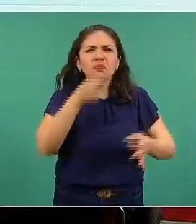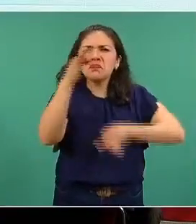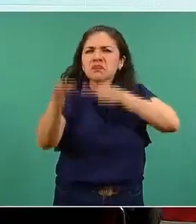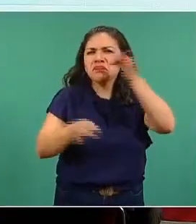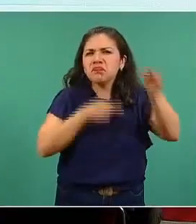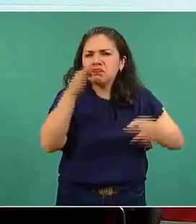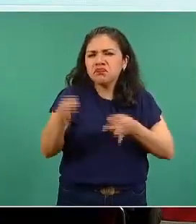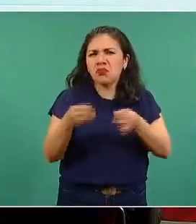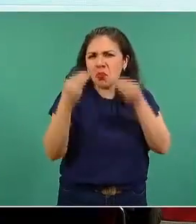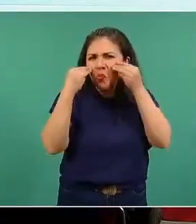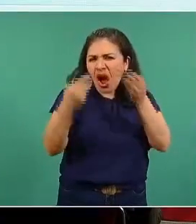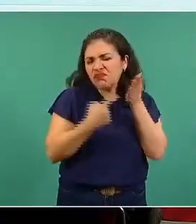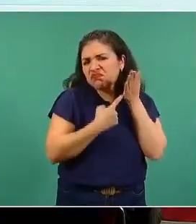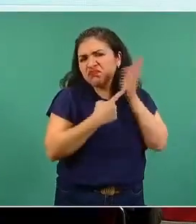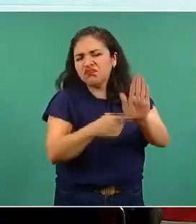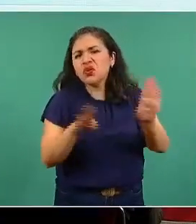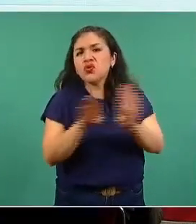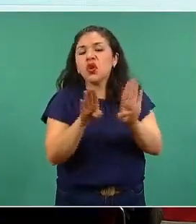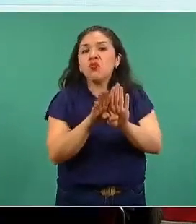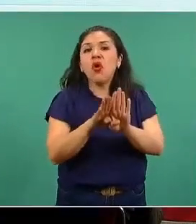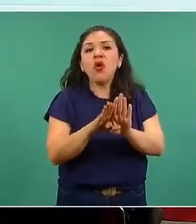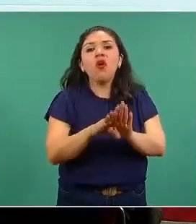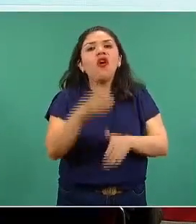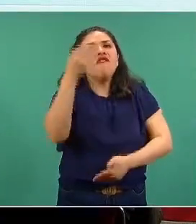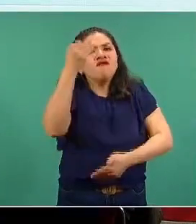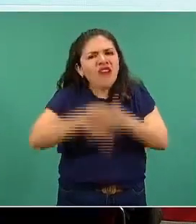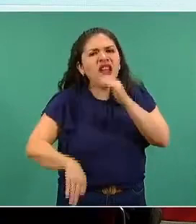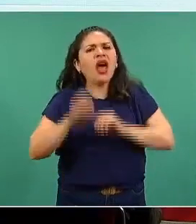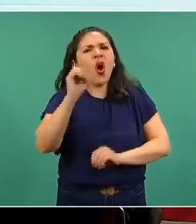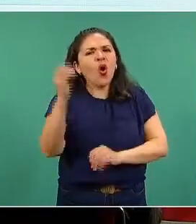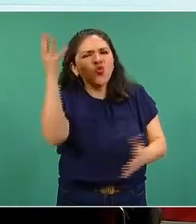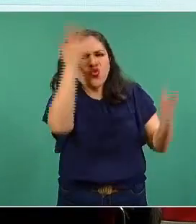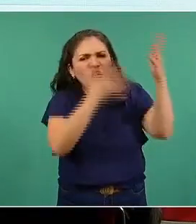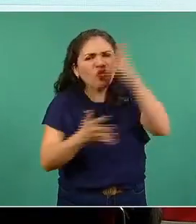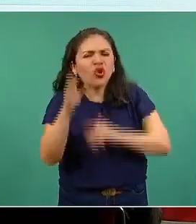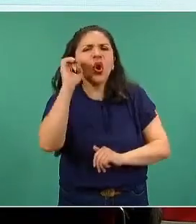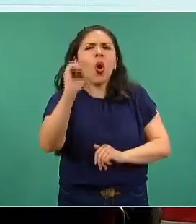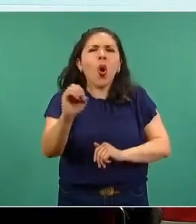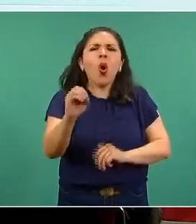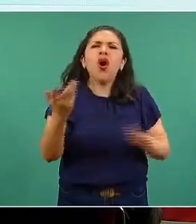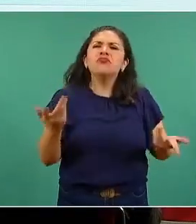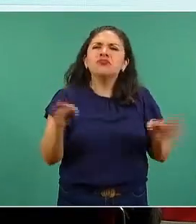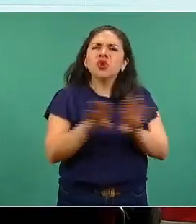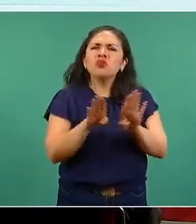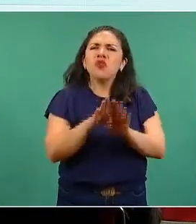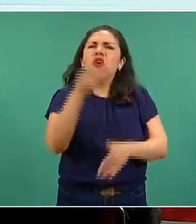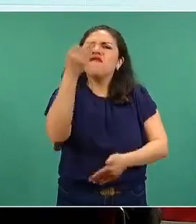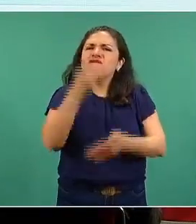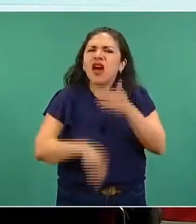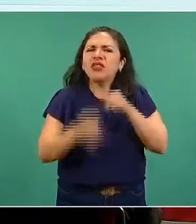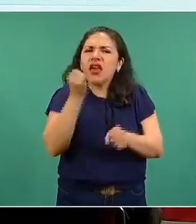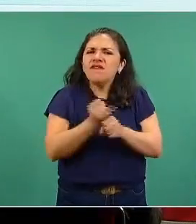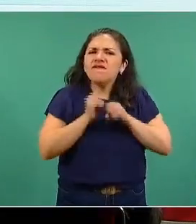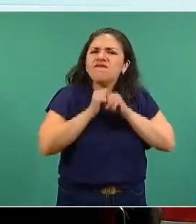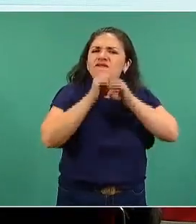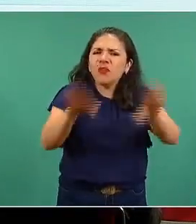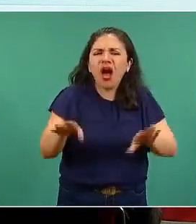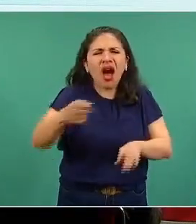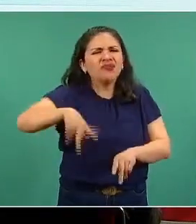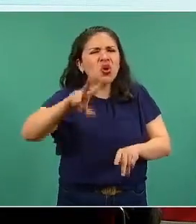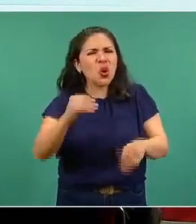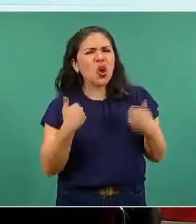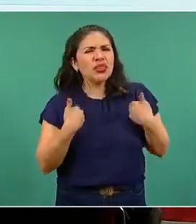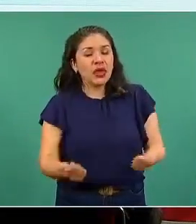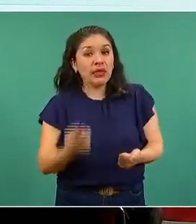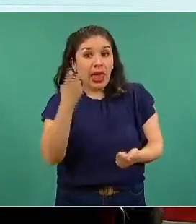notas mostraban falta de familiaridad o confusión o sencillamente falta de información o entendimiento,